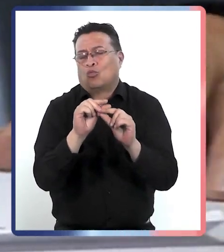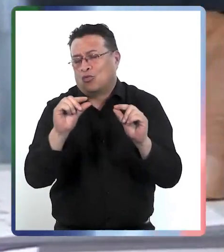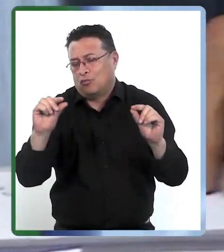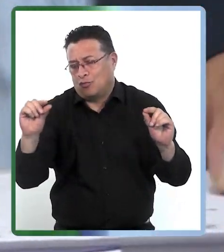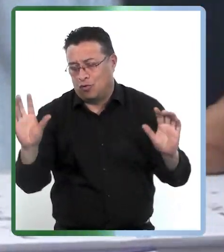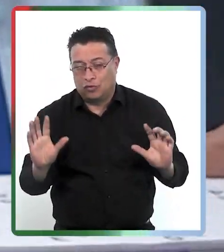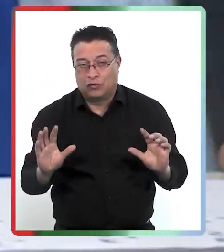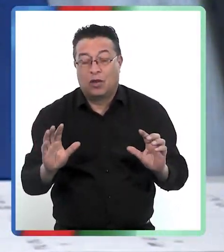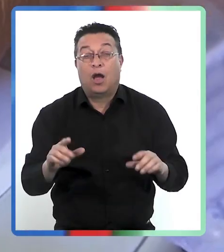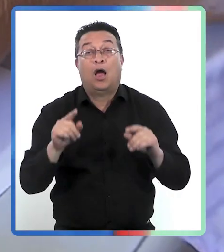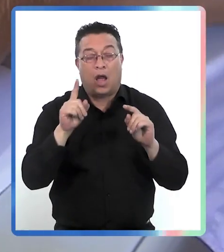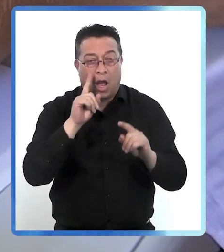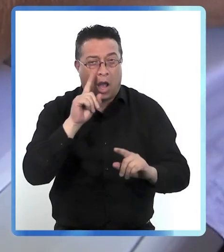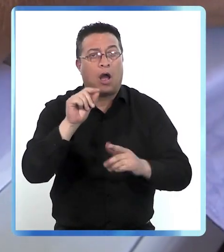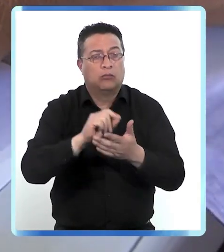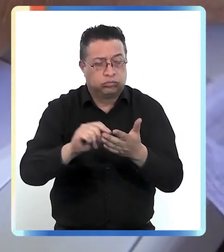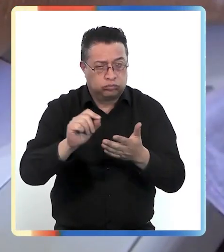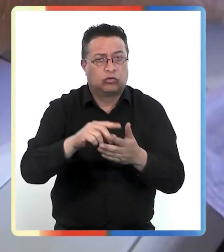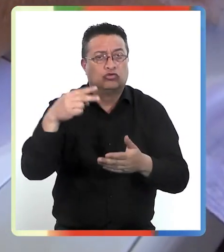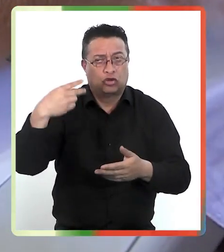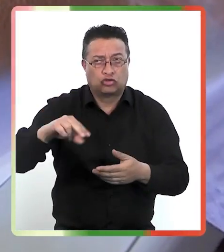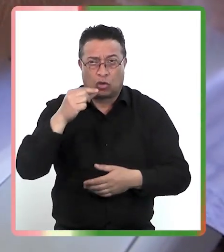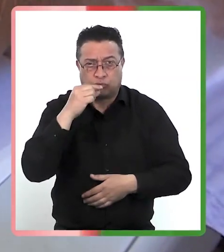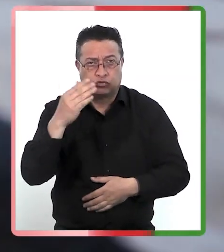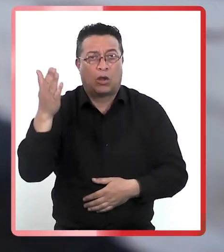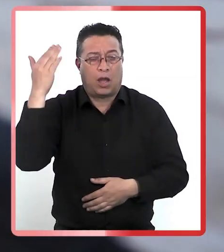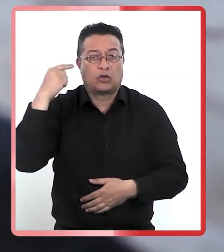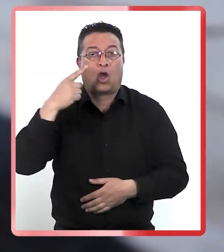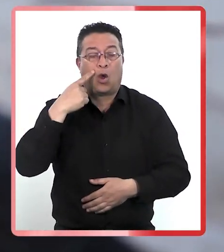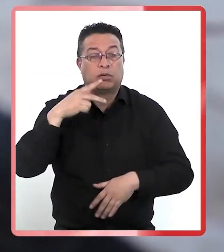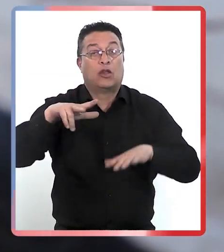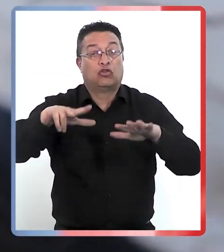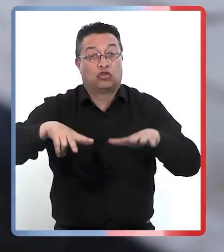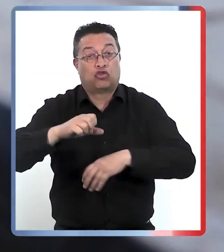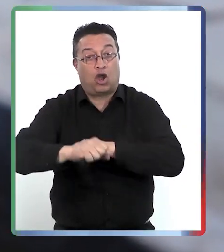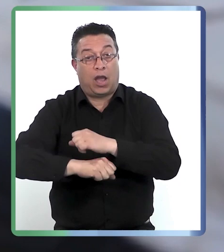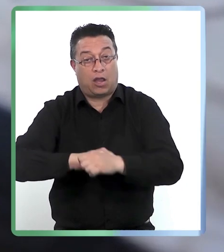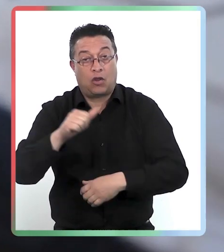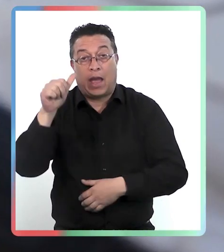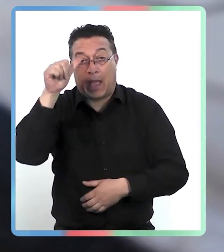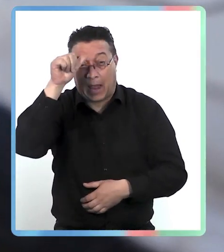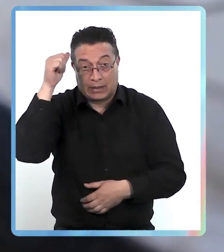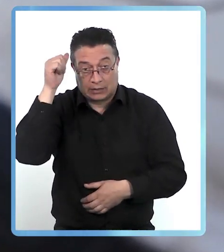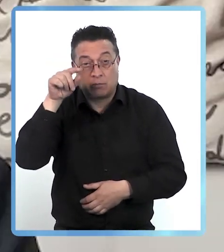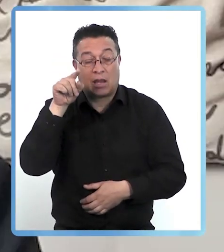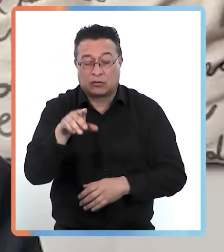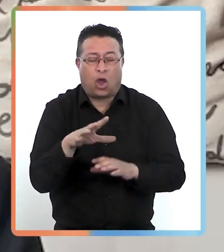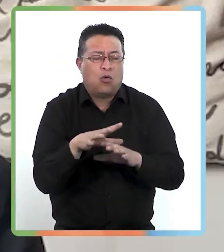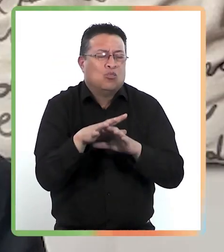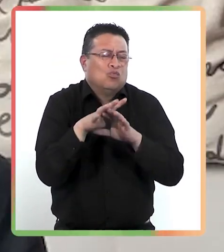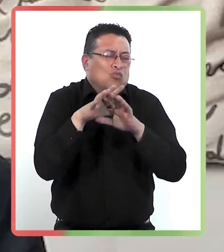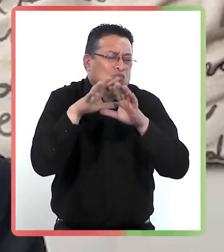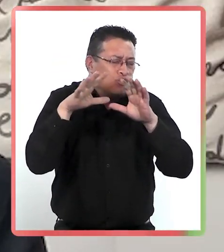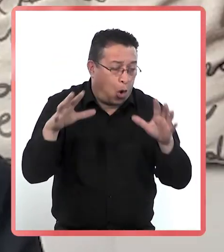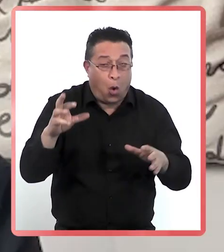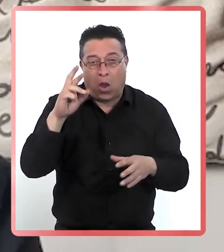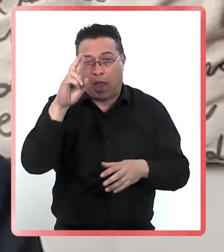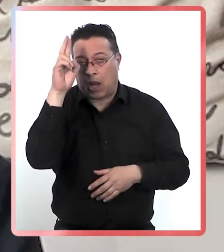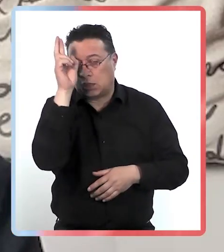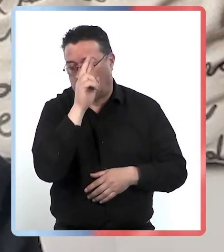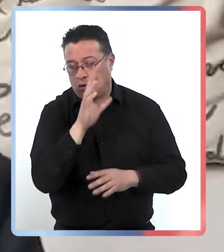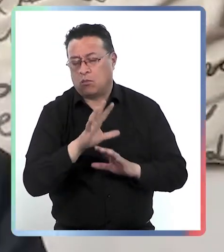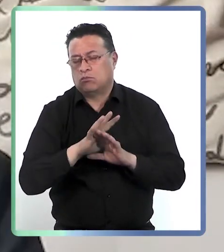¿Ya? Se ha descrito, ¿cierto? Que salió en la noticia hace poco un paciente de 18 años con la enfermedad de Alzheimer. La verdad es que eso es algo muy